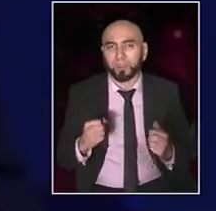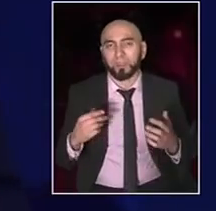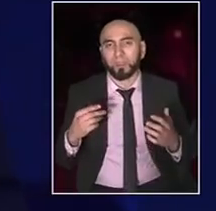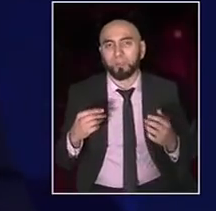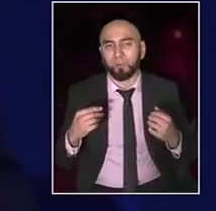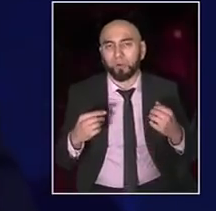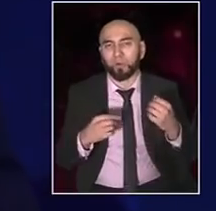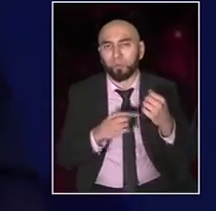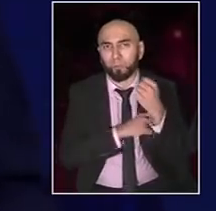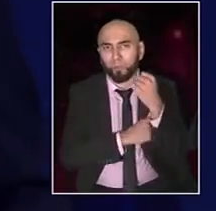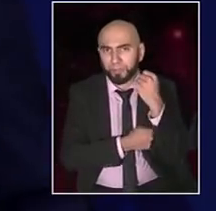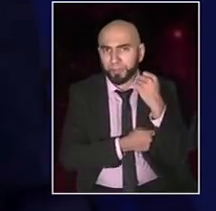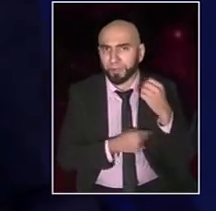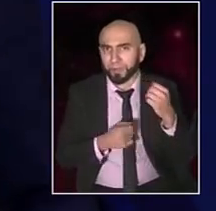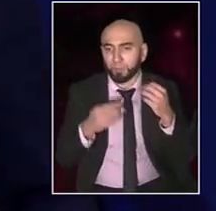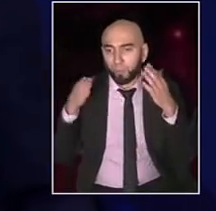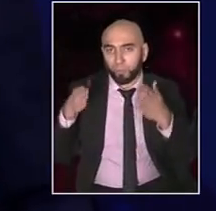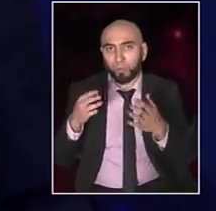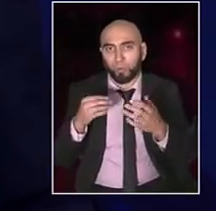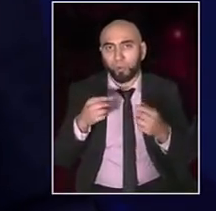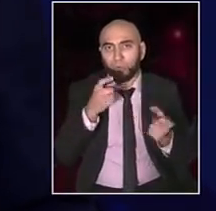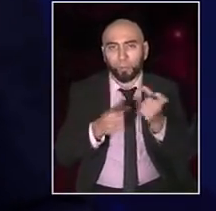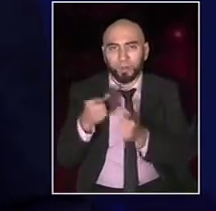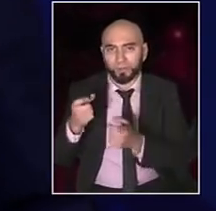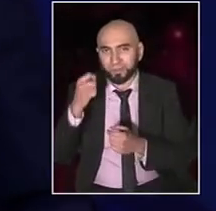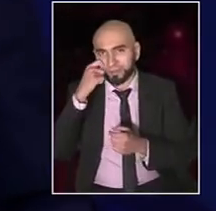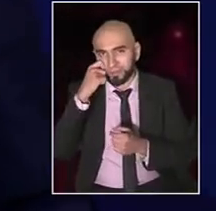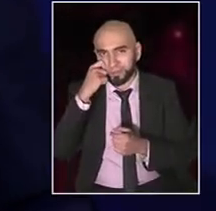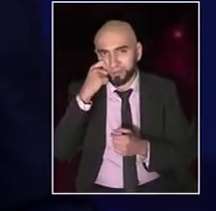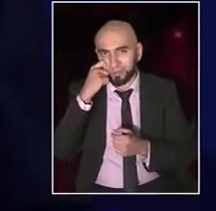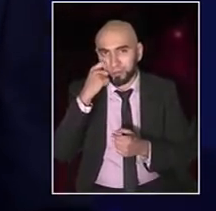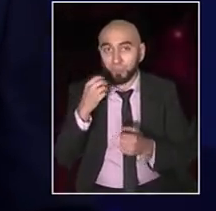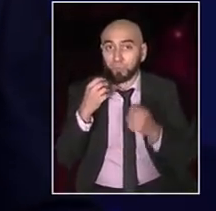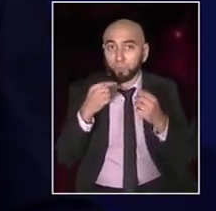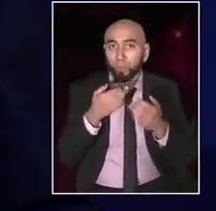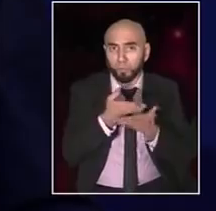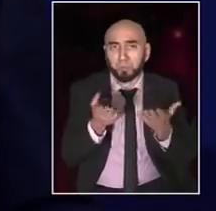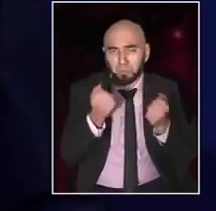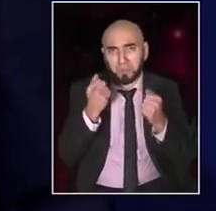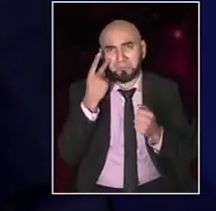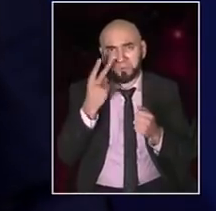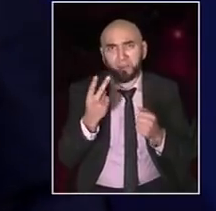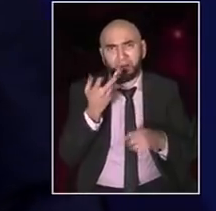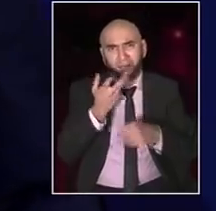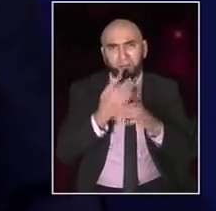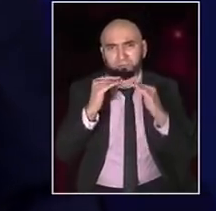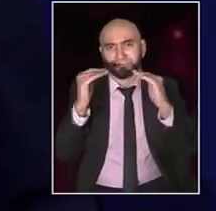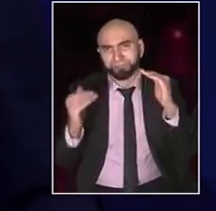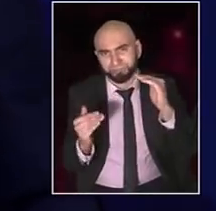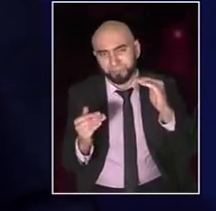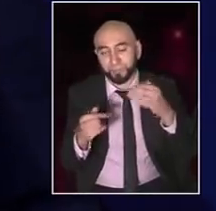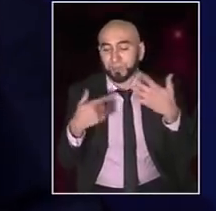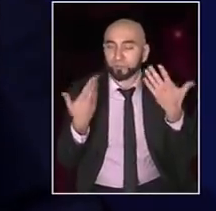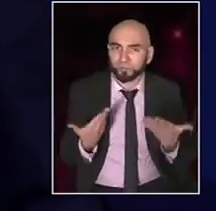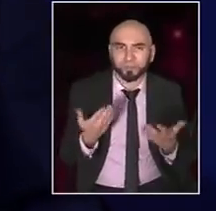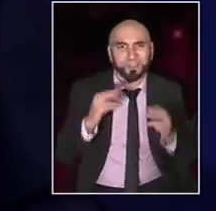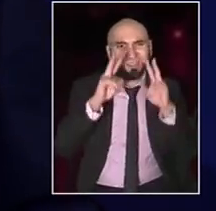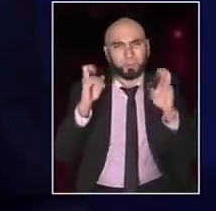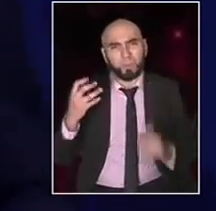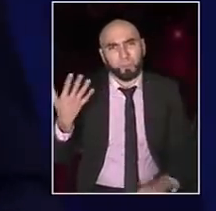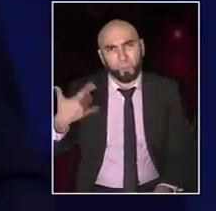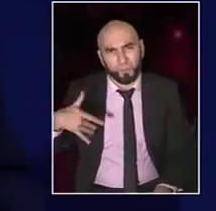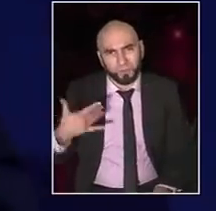concentrado, o como nunca en la humanidad pueden haber la cantidad de desigualdades que hay. Entonces, a mí me parece que ese es un tema relevante. Me